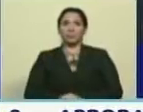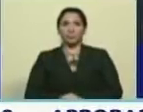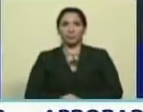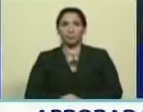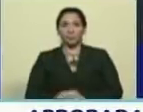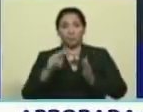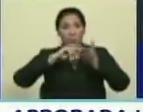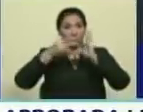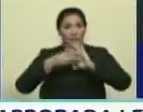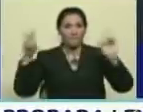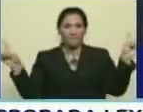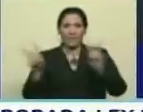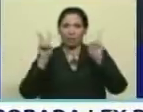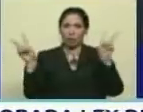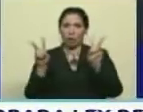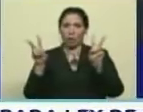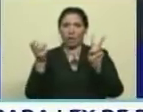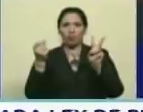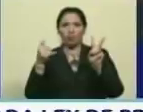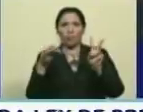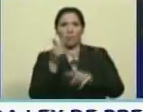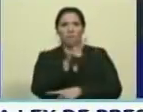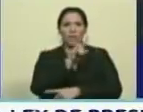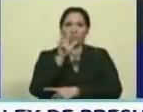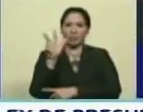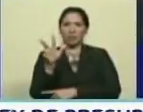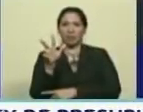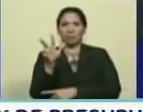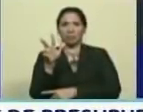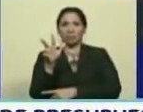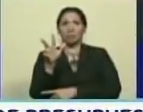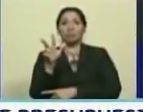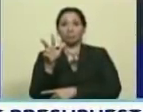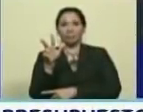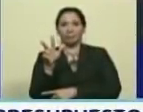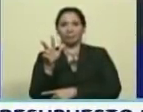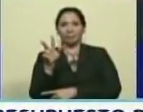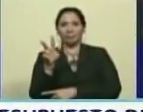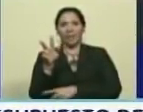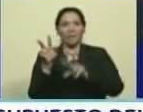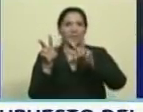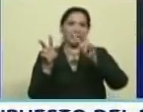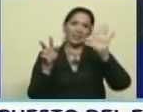Significó la victoria número 23 de las 25.